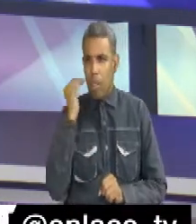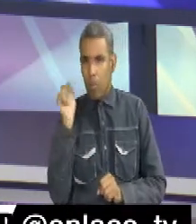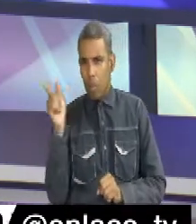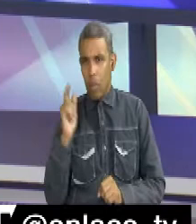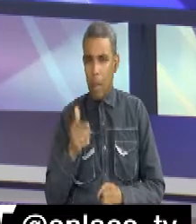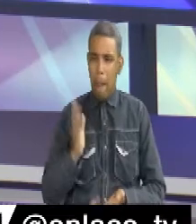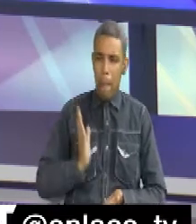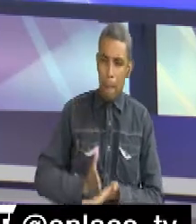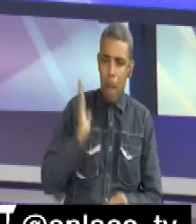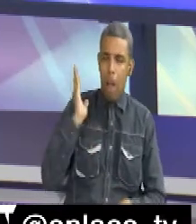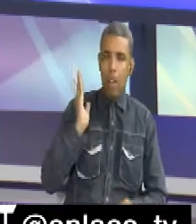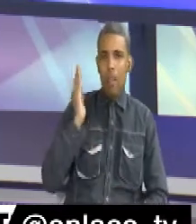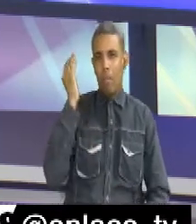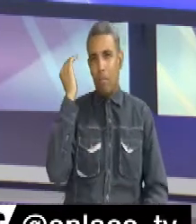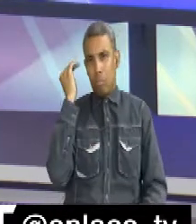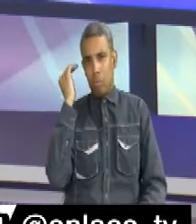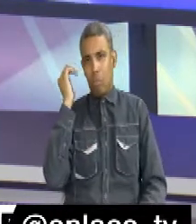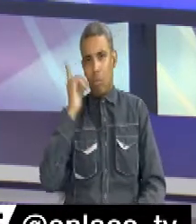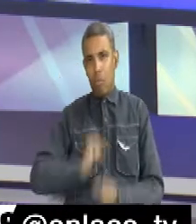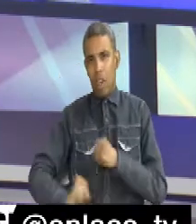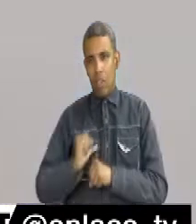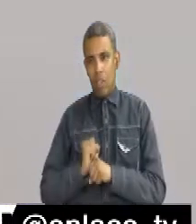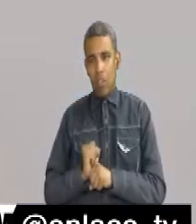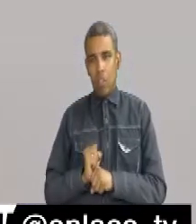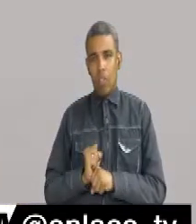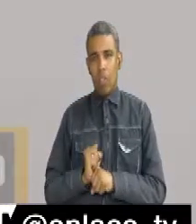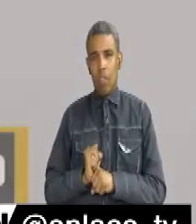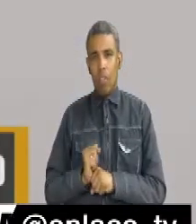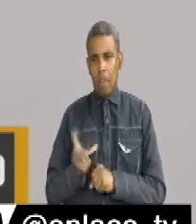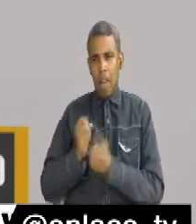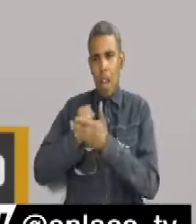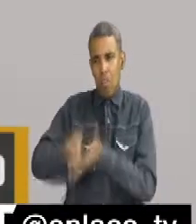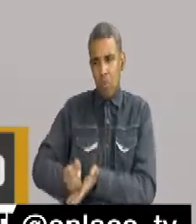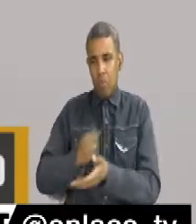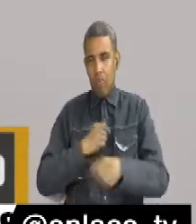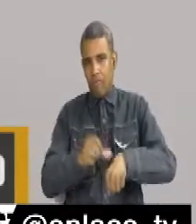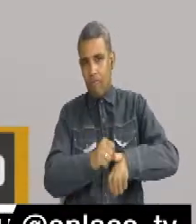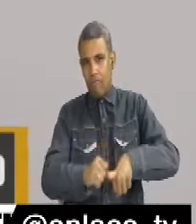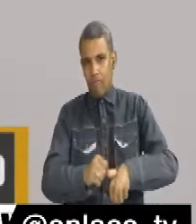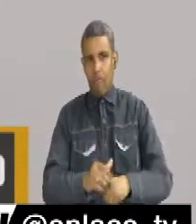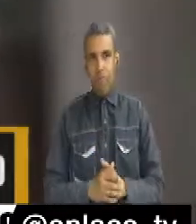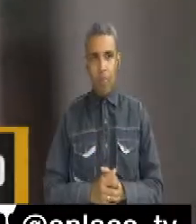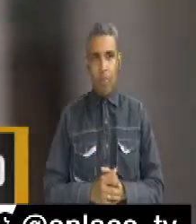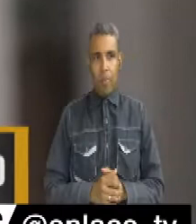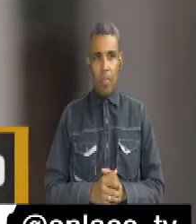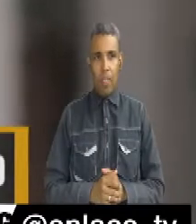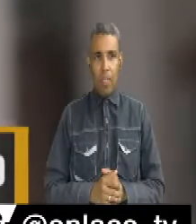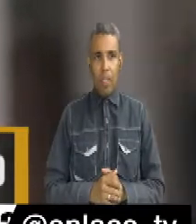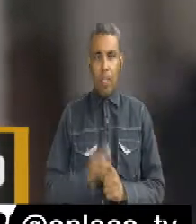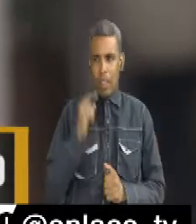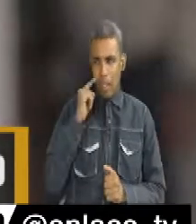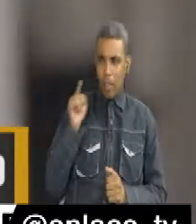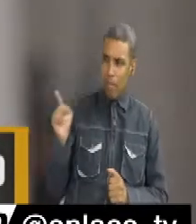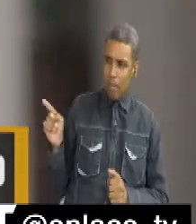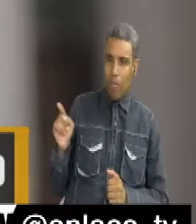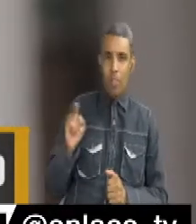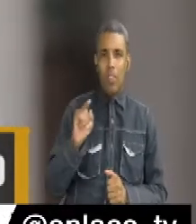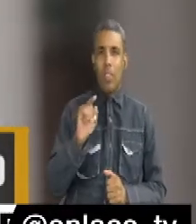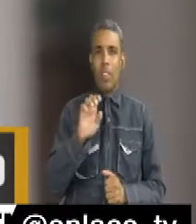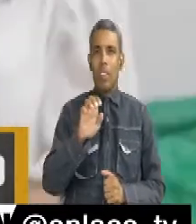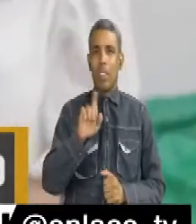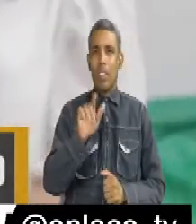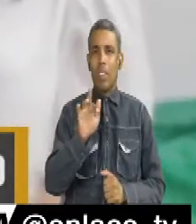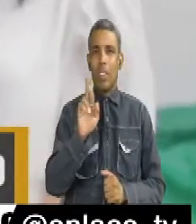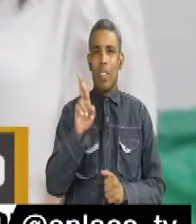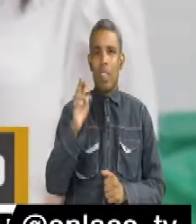un grave accidente hace un año. En el 2014, Esther Rosa Cantillo Lascarro se desplazaba de